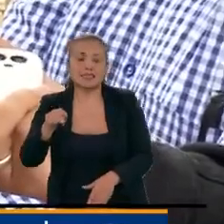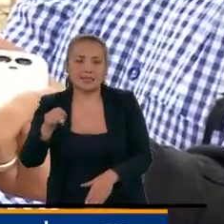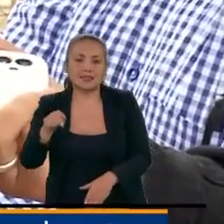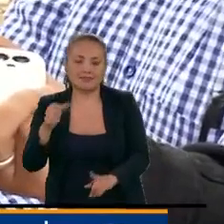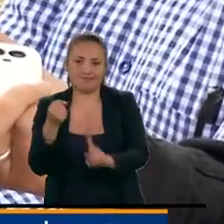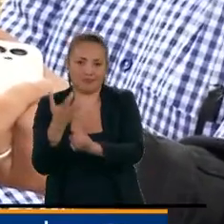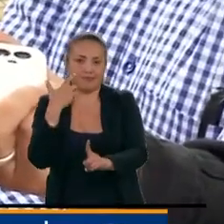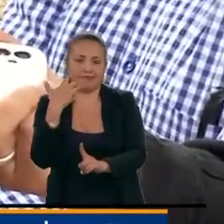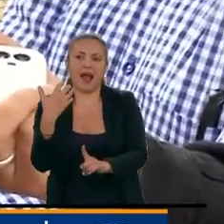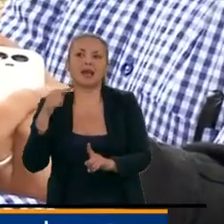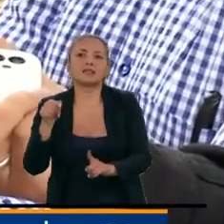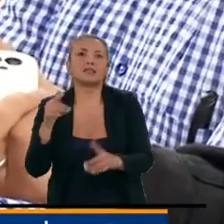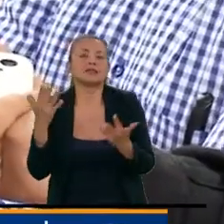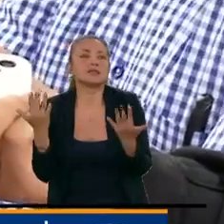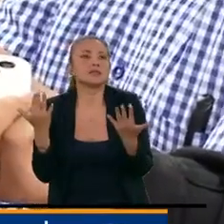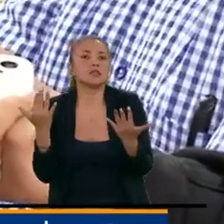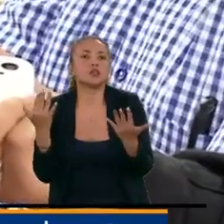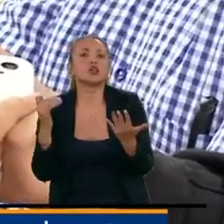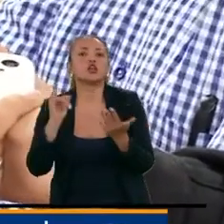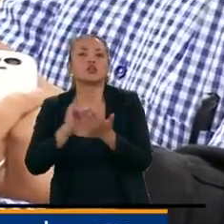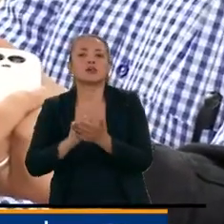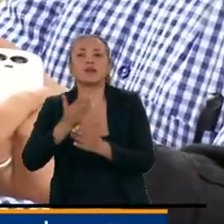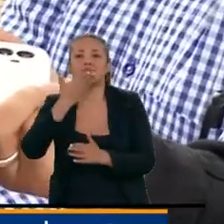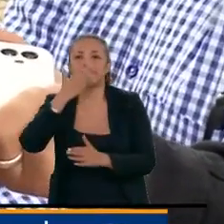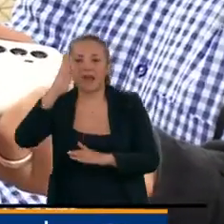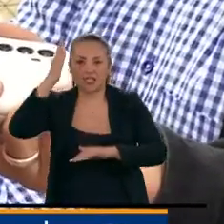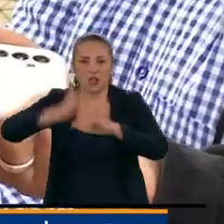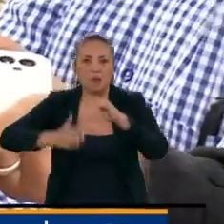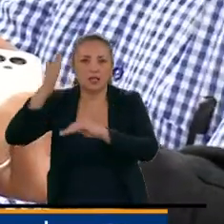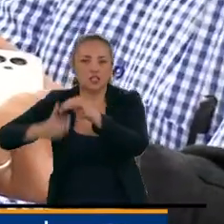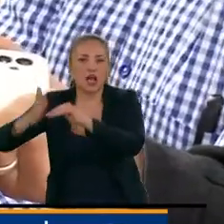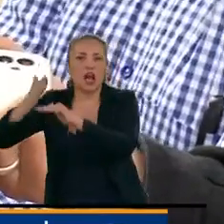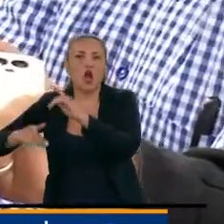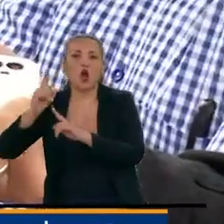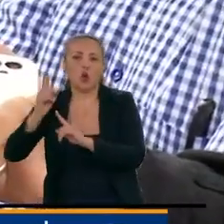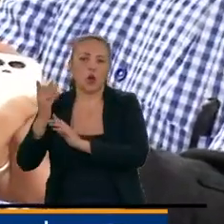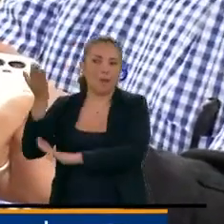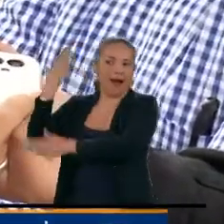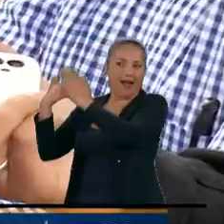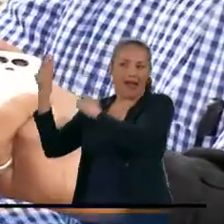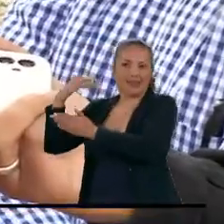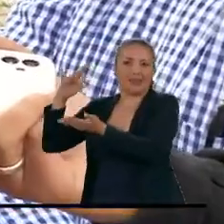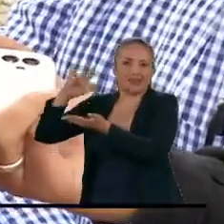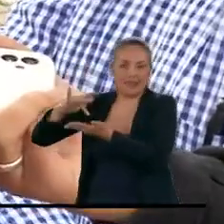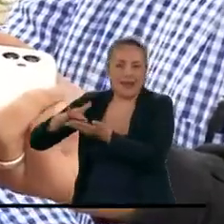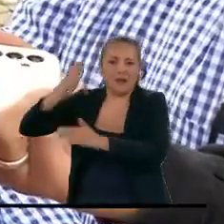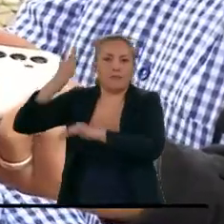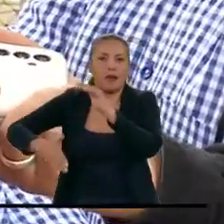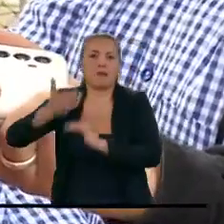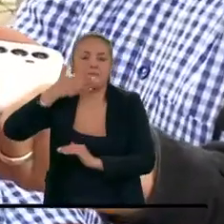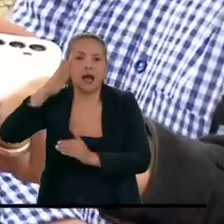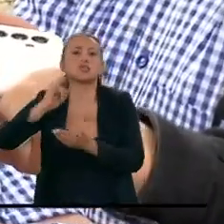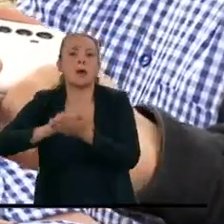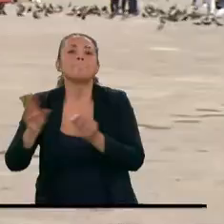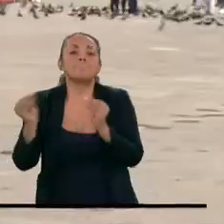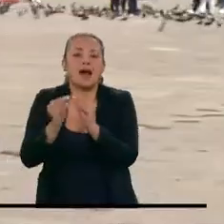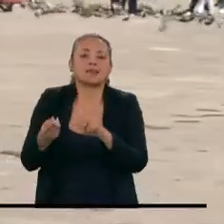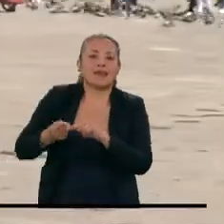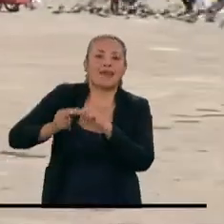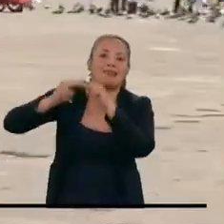impactado los vencimientos, el perfil de vencimientos que viene atrás, más los